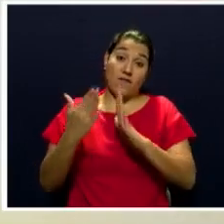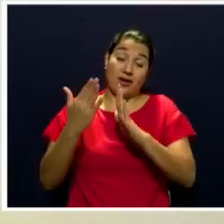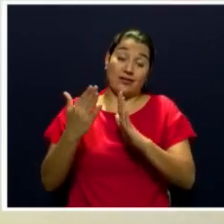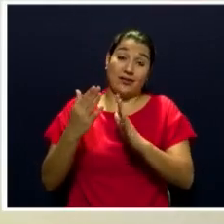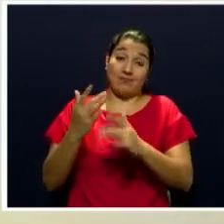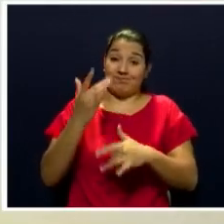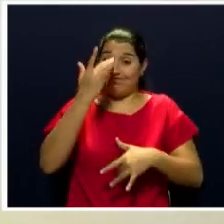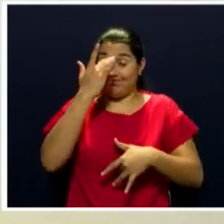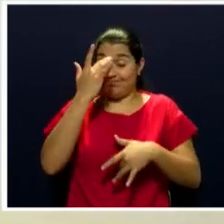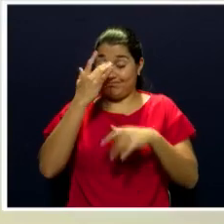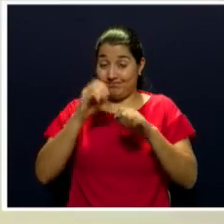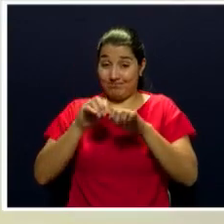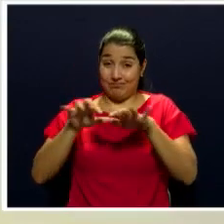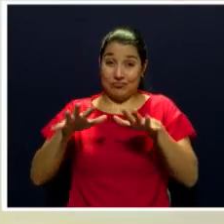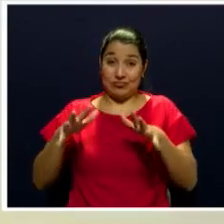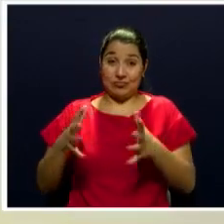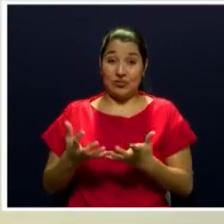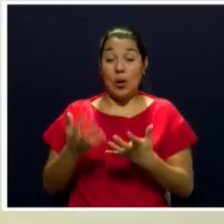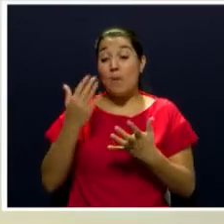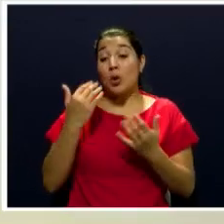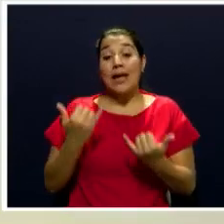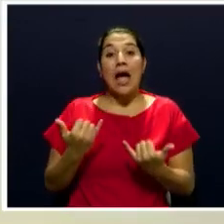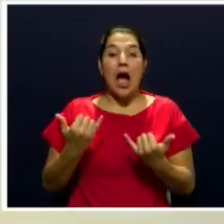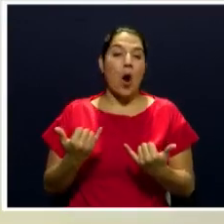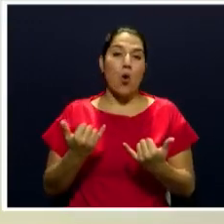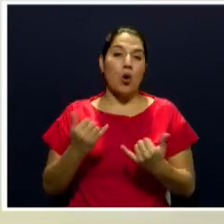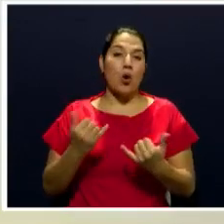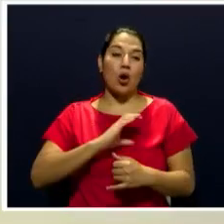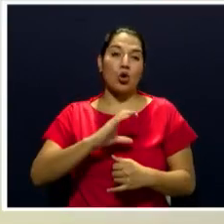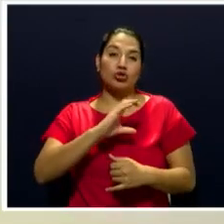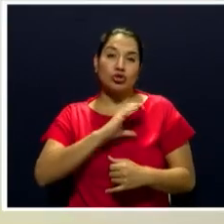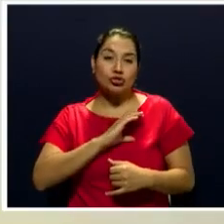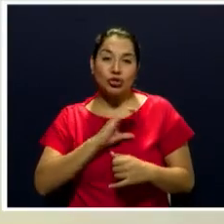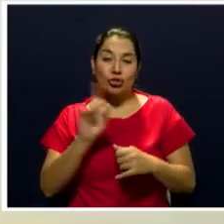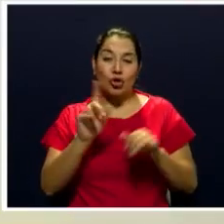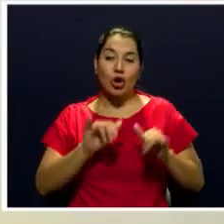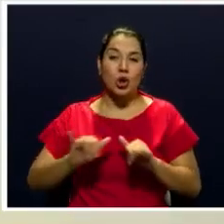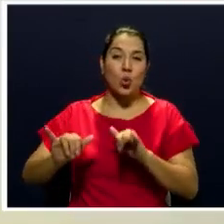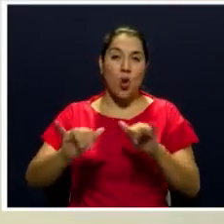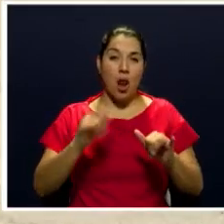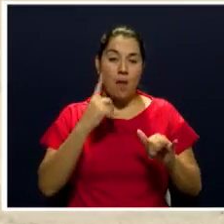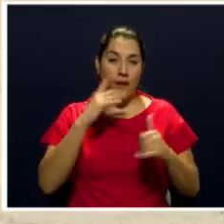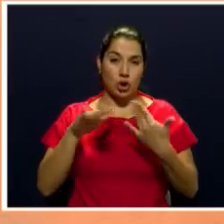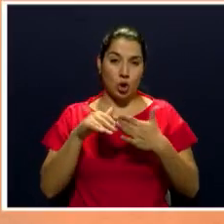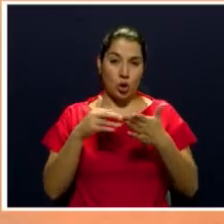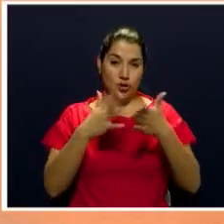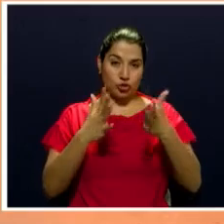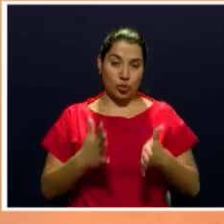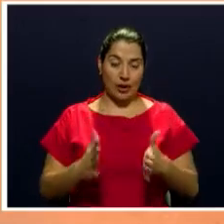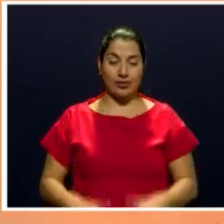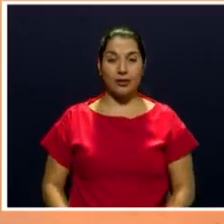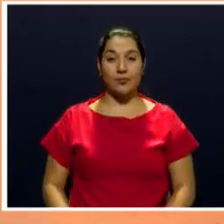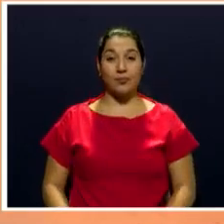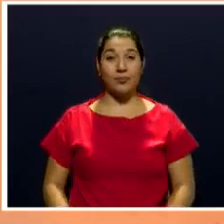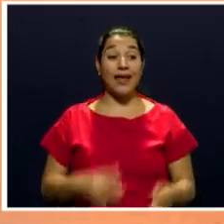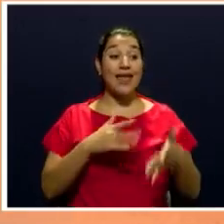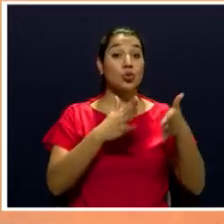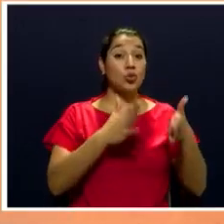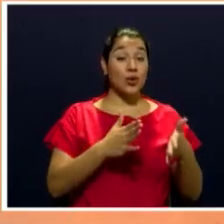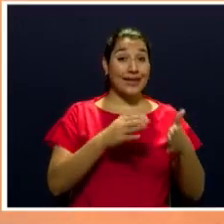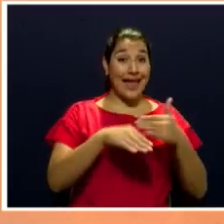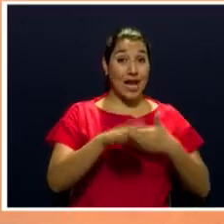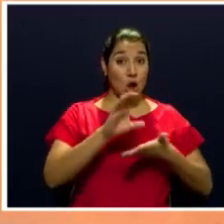pandemia donde las condiciones no son homogéneas ni democráticas para todos nuestros estudiantes. Los alumnos de educación técnica